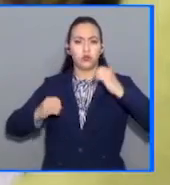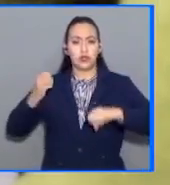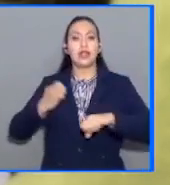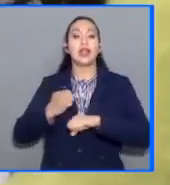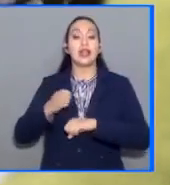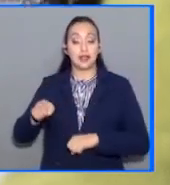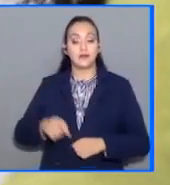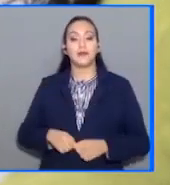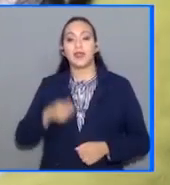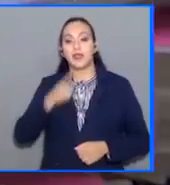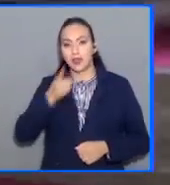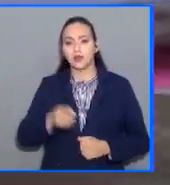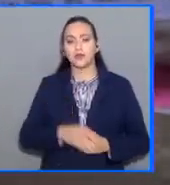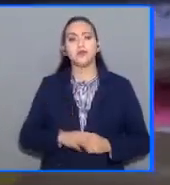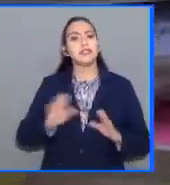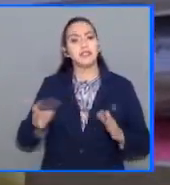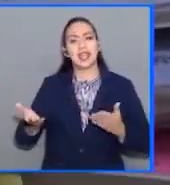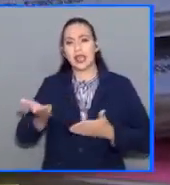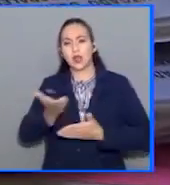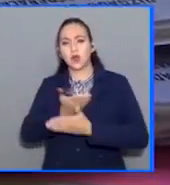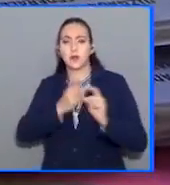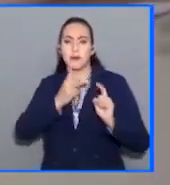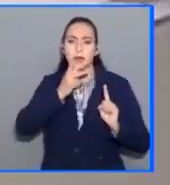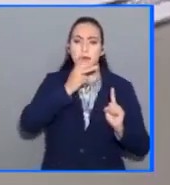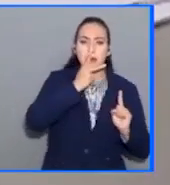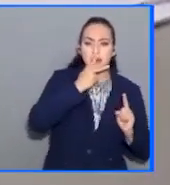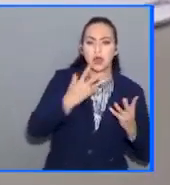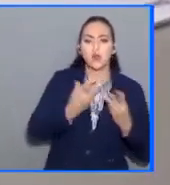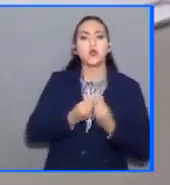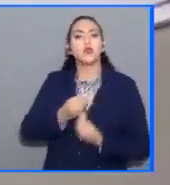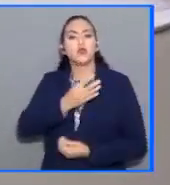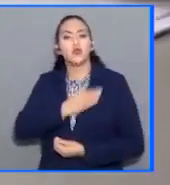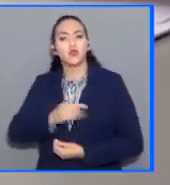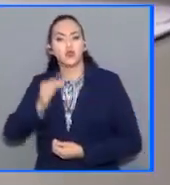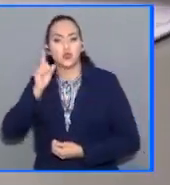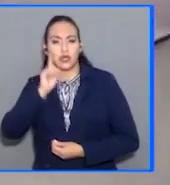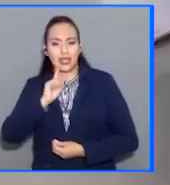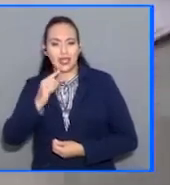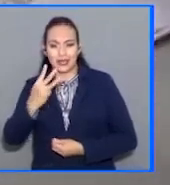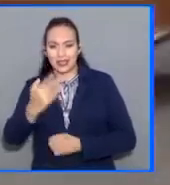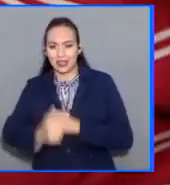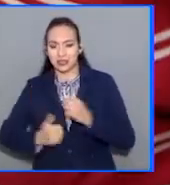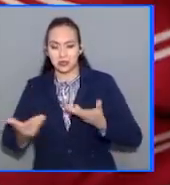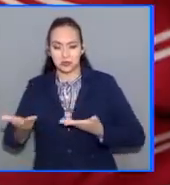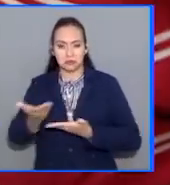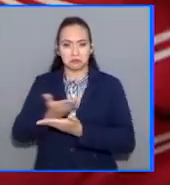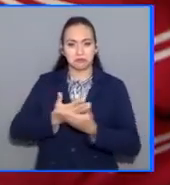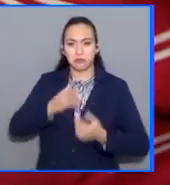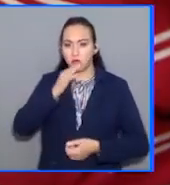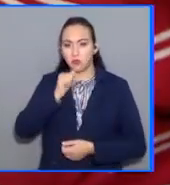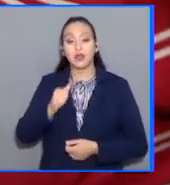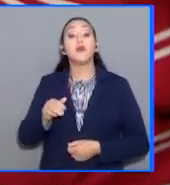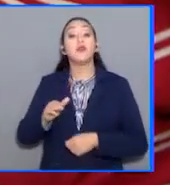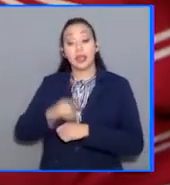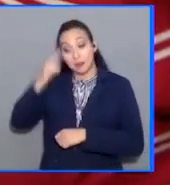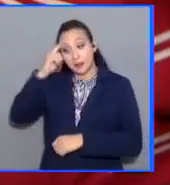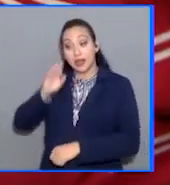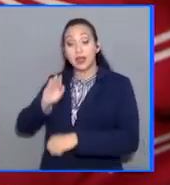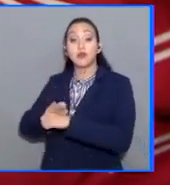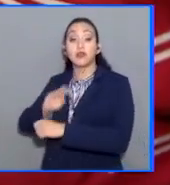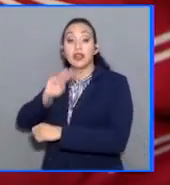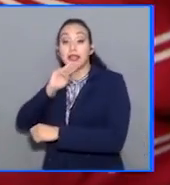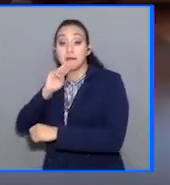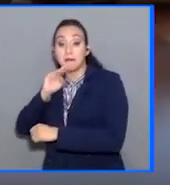las convivencias de un padre con su hija de 3 años. Esto con el fin de proteger a la madre de la menor y en atención al